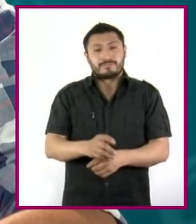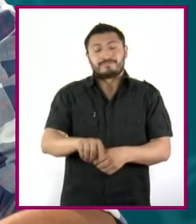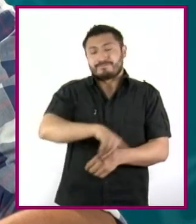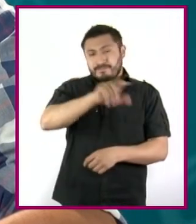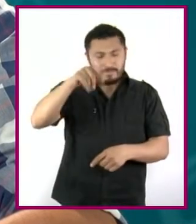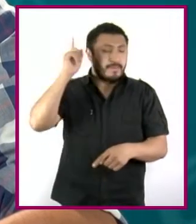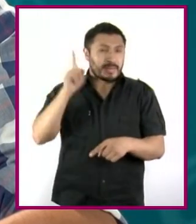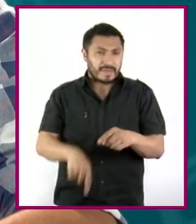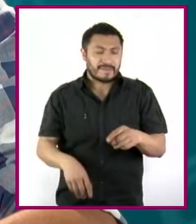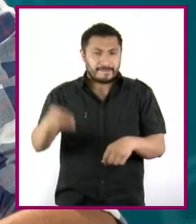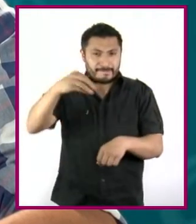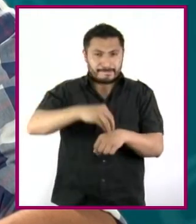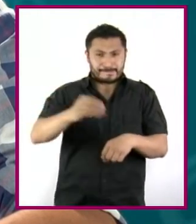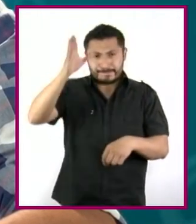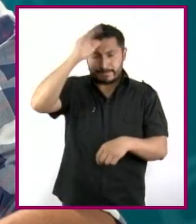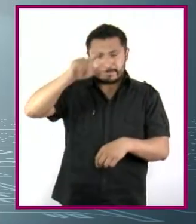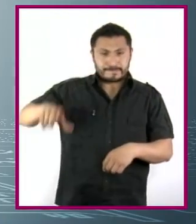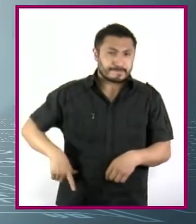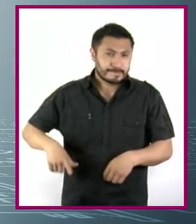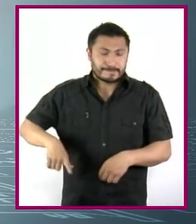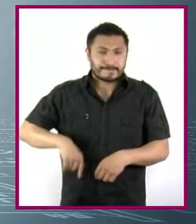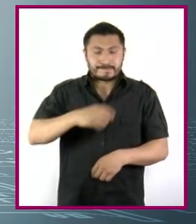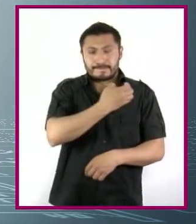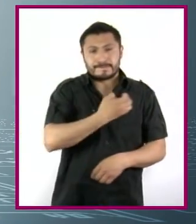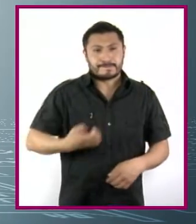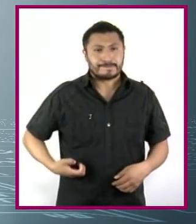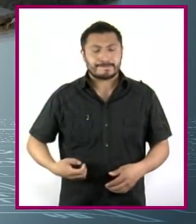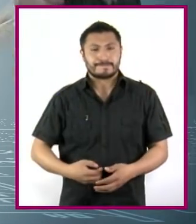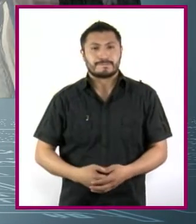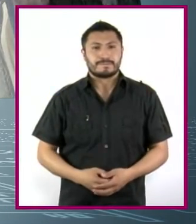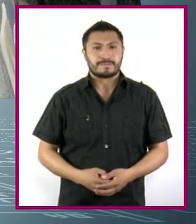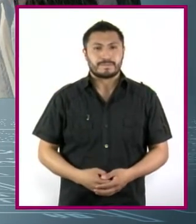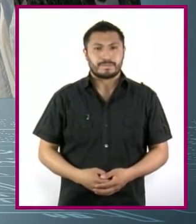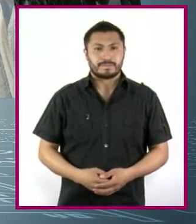retiraron tras negociaciones con el gobierno estatal.